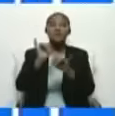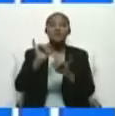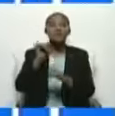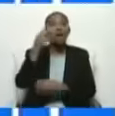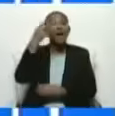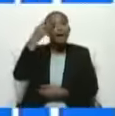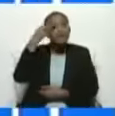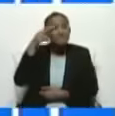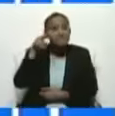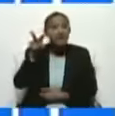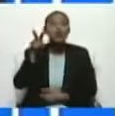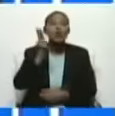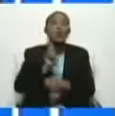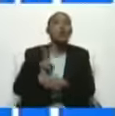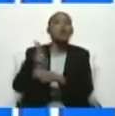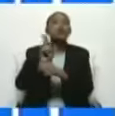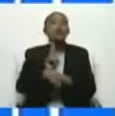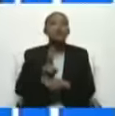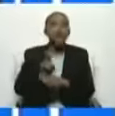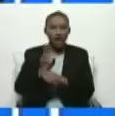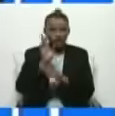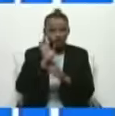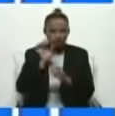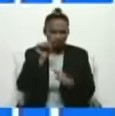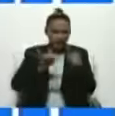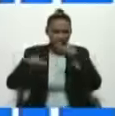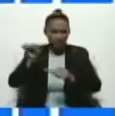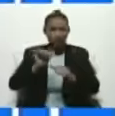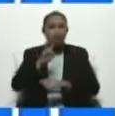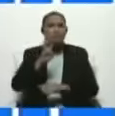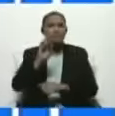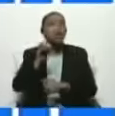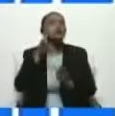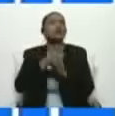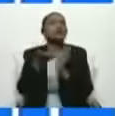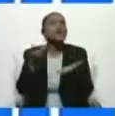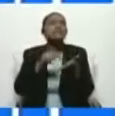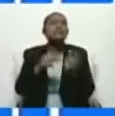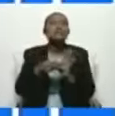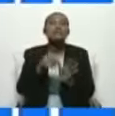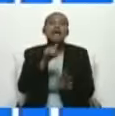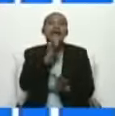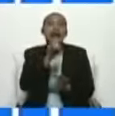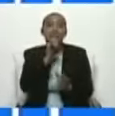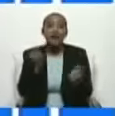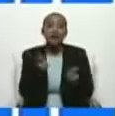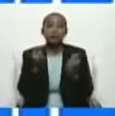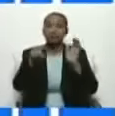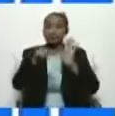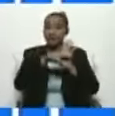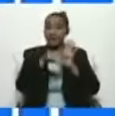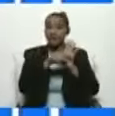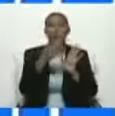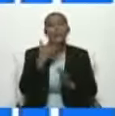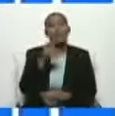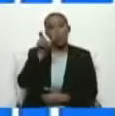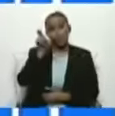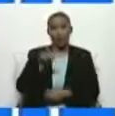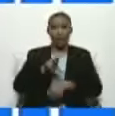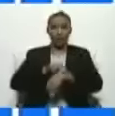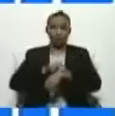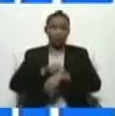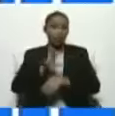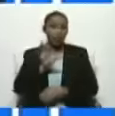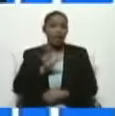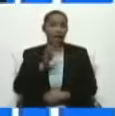intensidad se utilizaron esos laboratorios de bots para sembrar estas campañas falsas, que si una doctora como la doctora Claudia Sheinbaum,